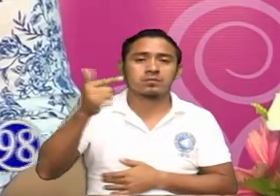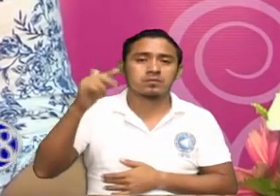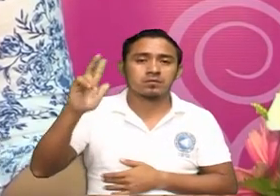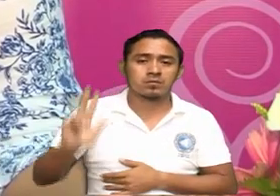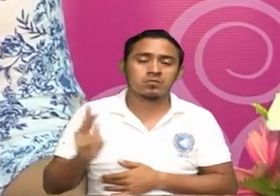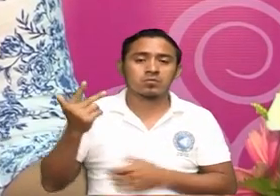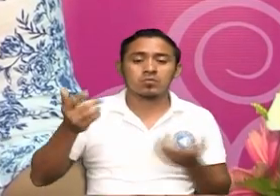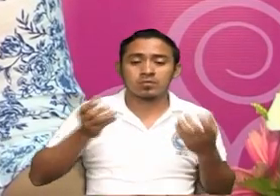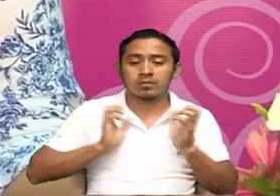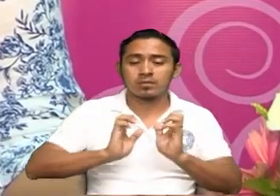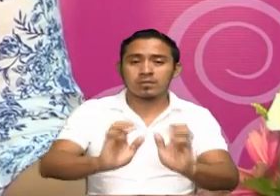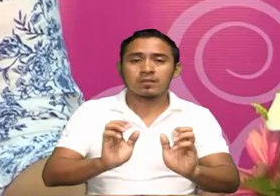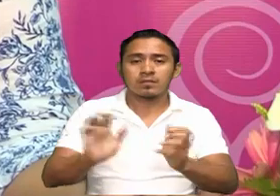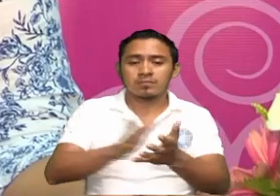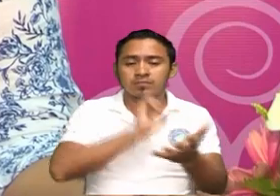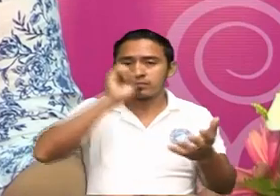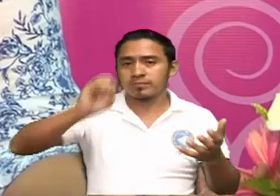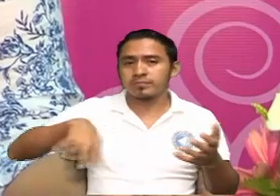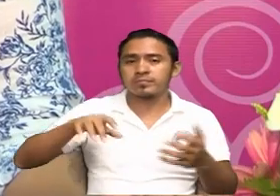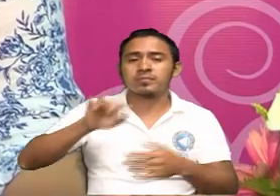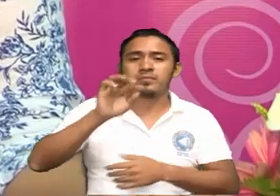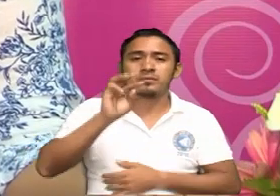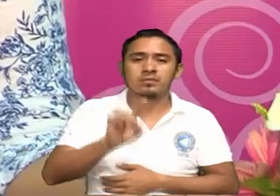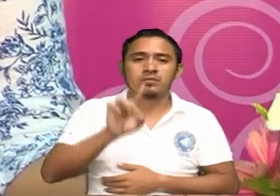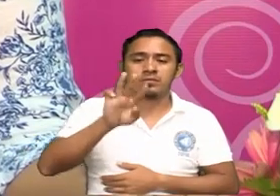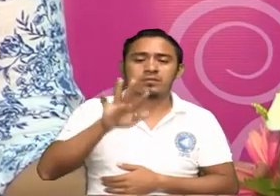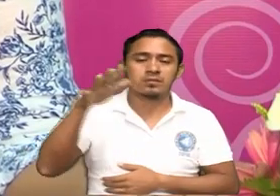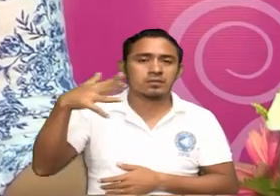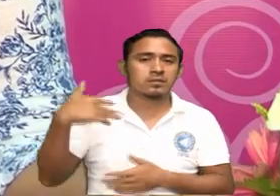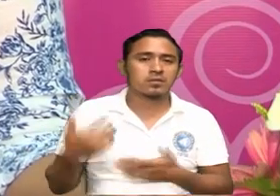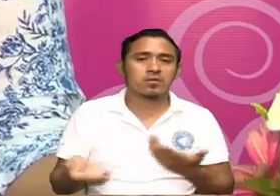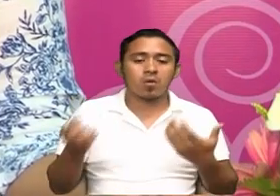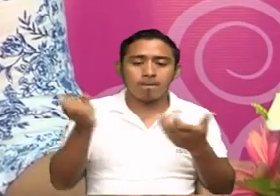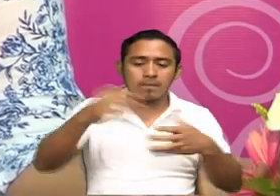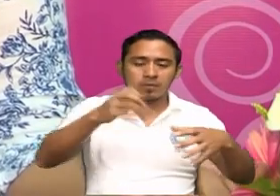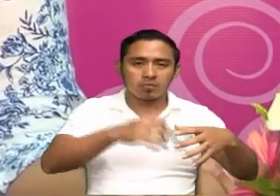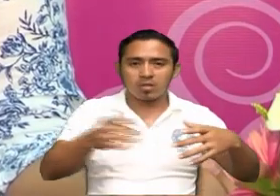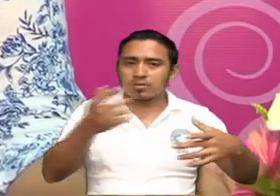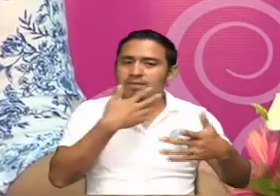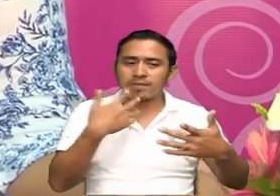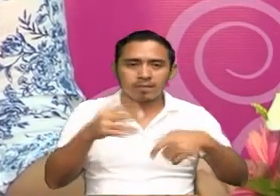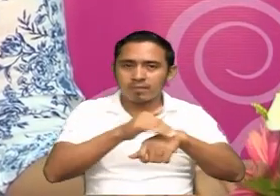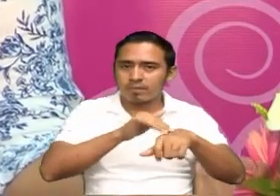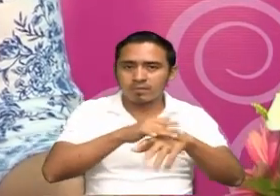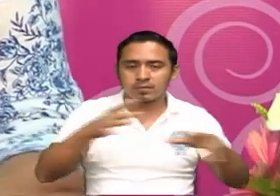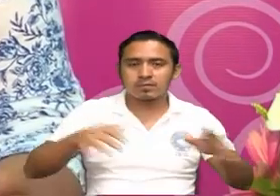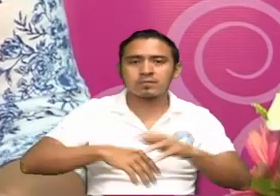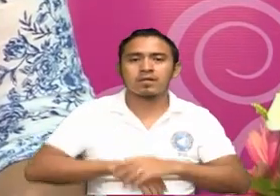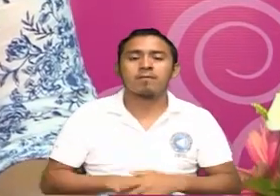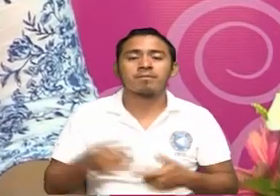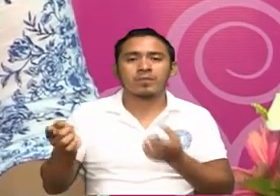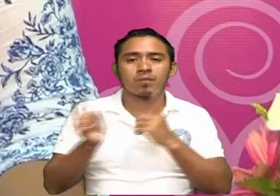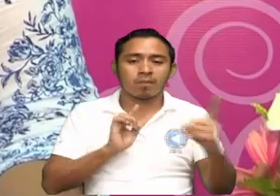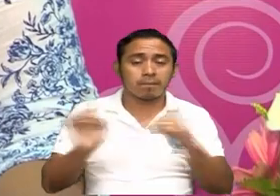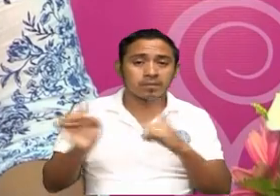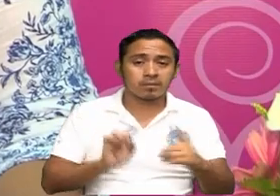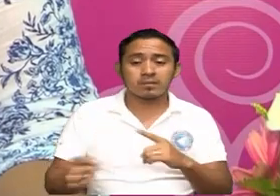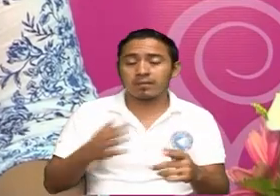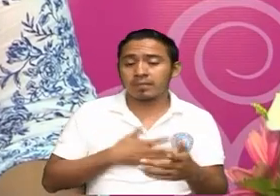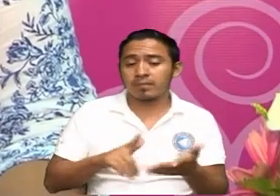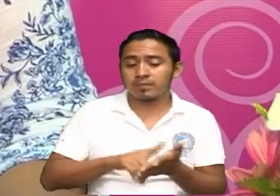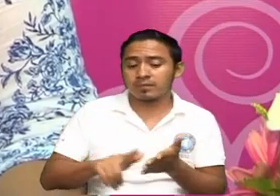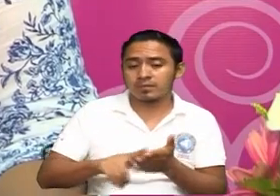34.778 calles y se han eliminado 135 basureros ilegales. En todas las jornadas, como parte del concurso Mi Municipio Más Limpio,